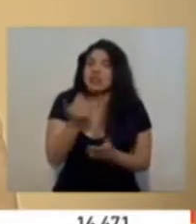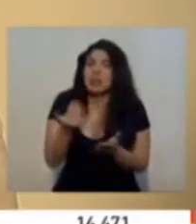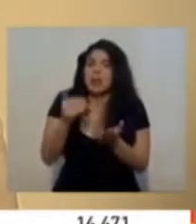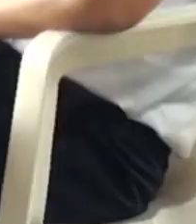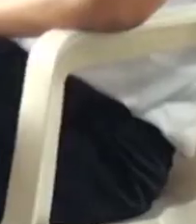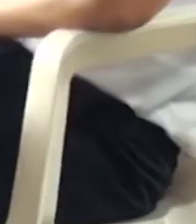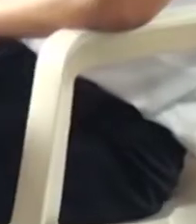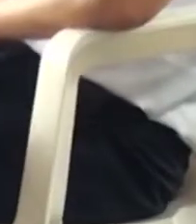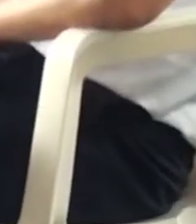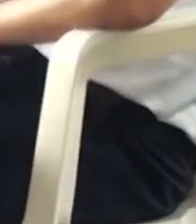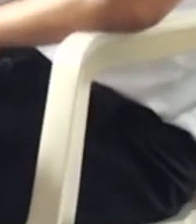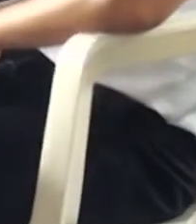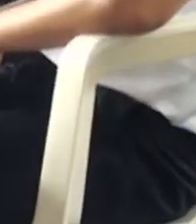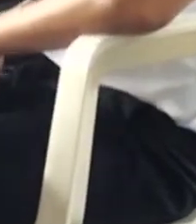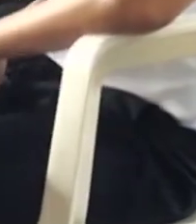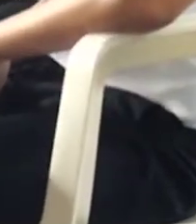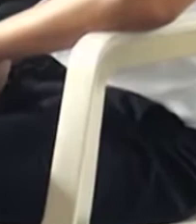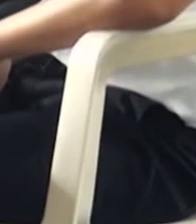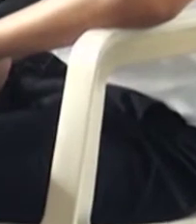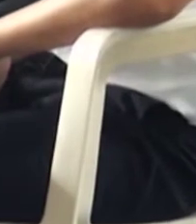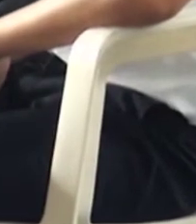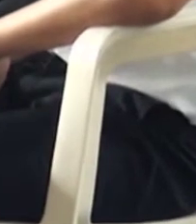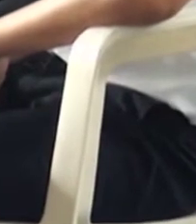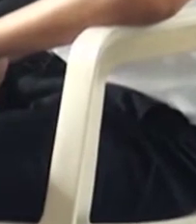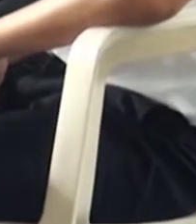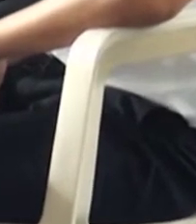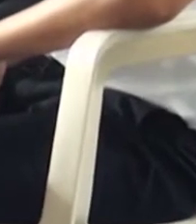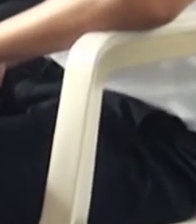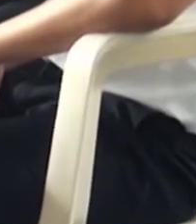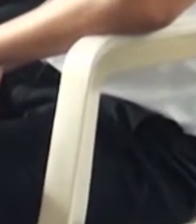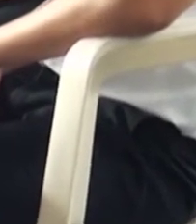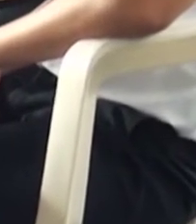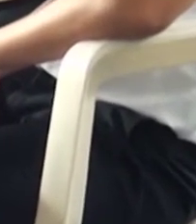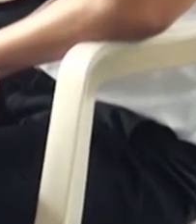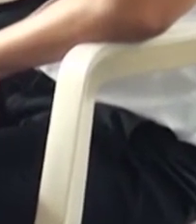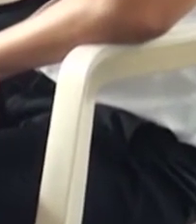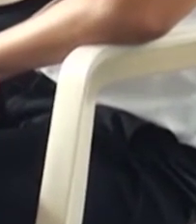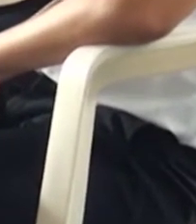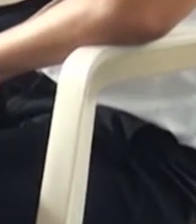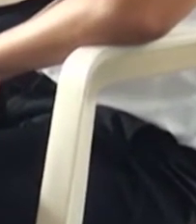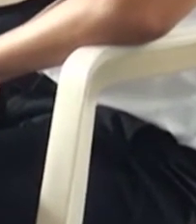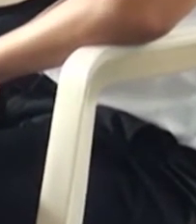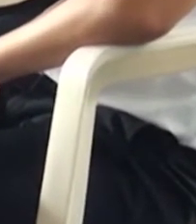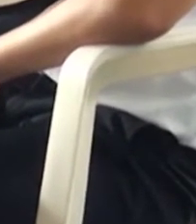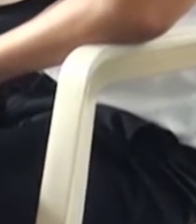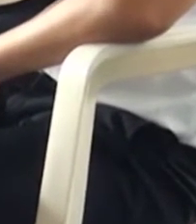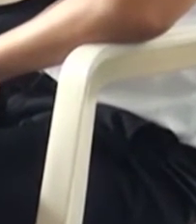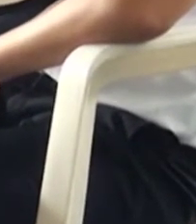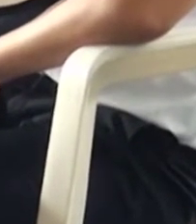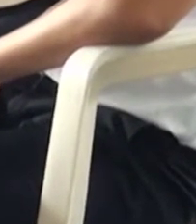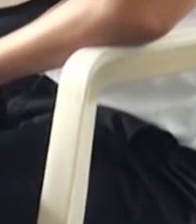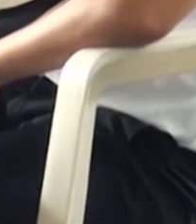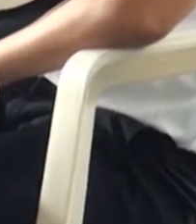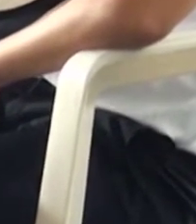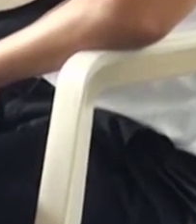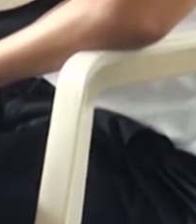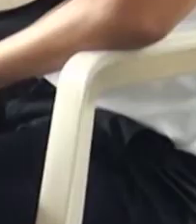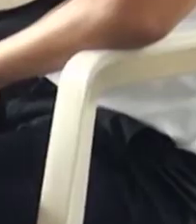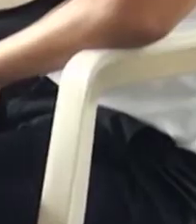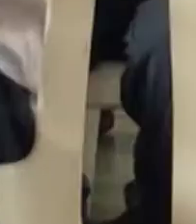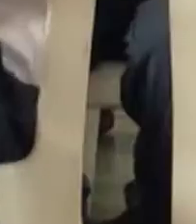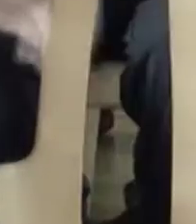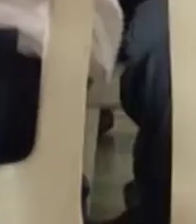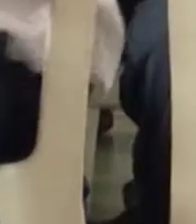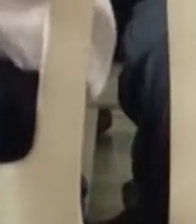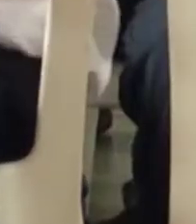el 2020 así lo anunció la ministra de educación y es el cruce este jueves las clases presenciales quedarán